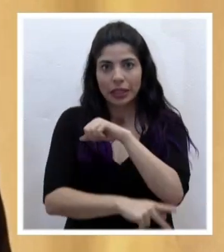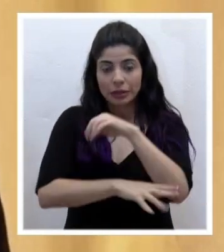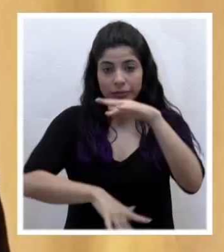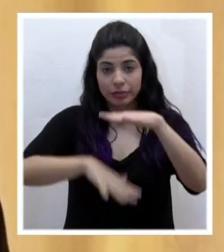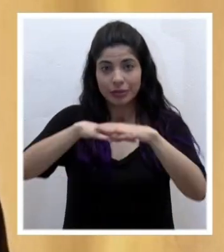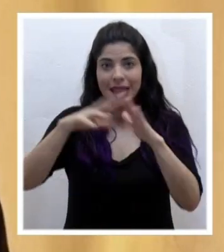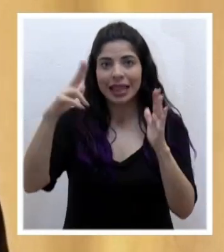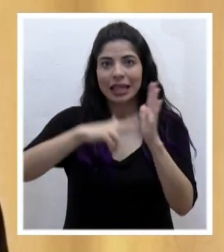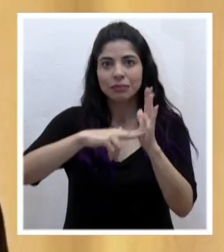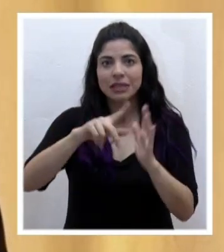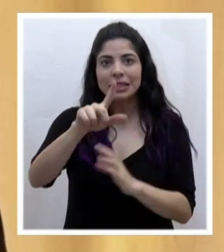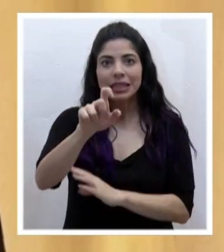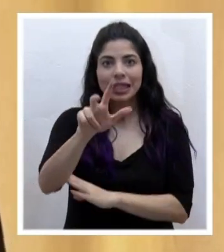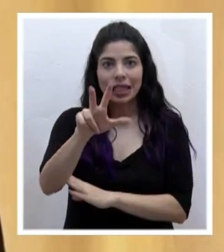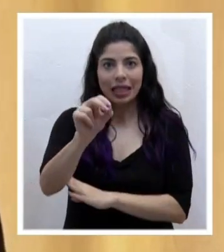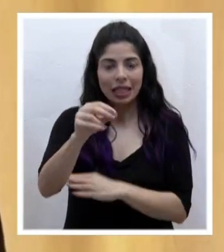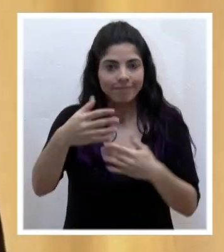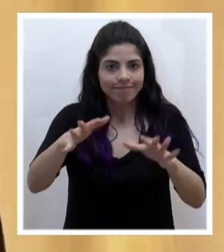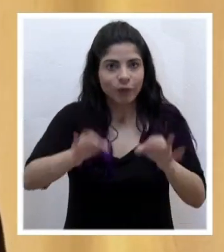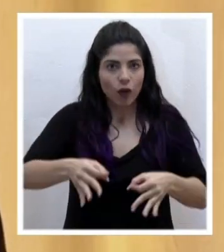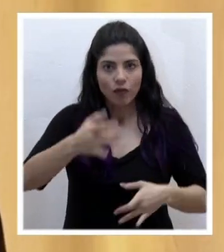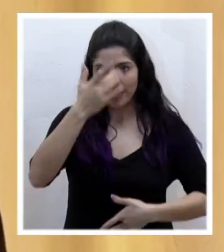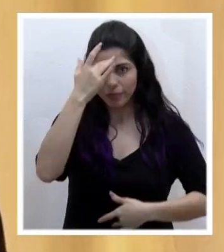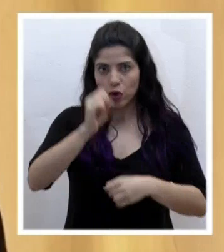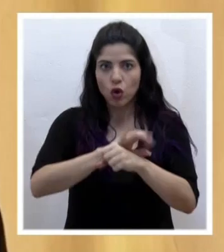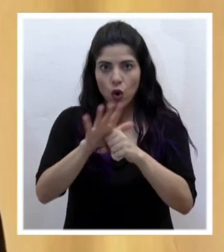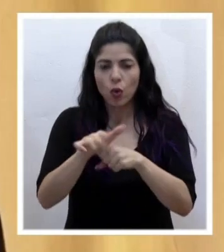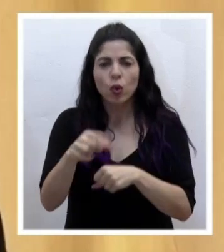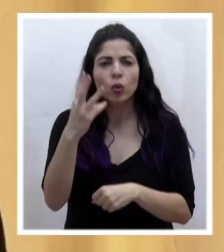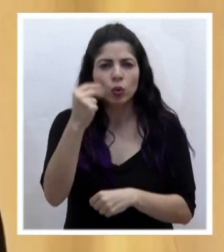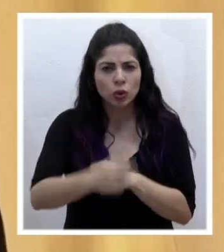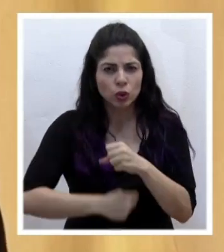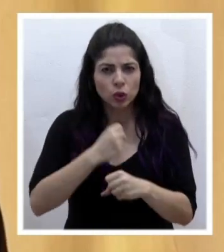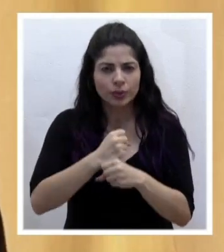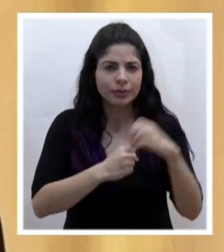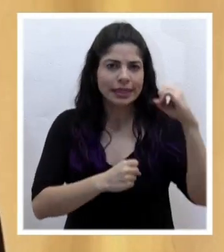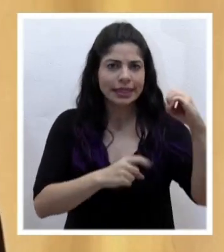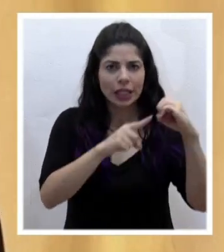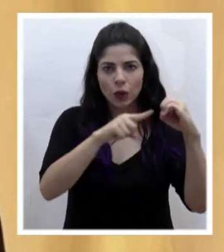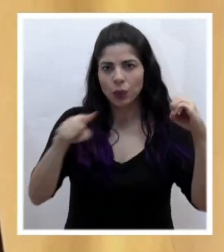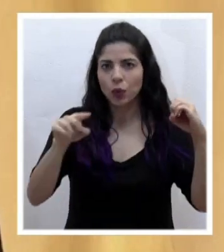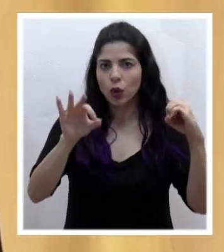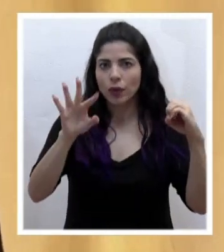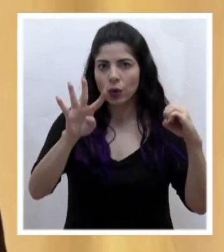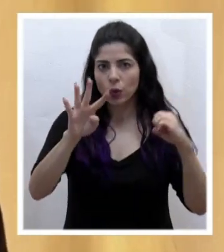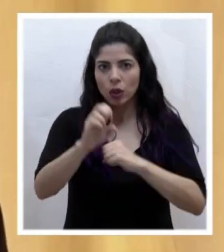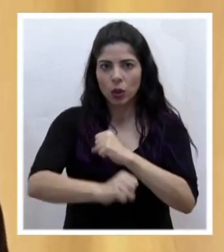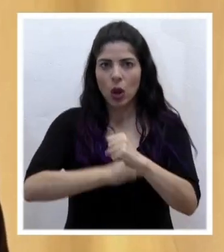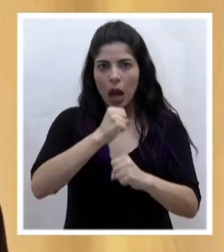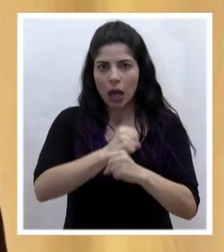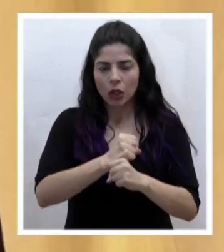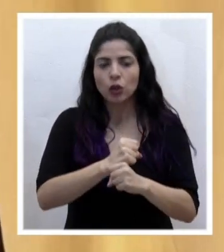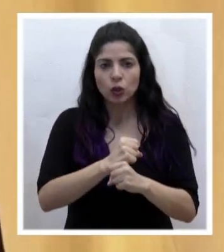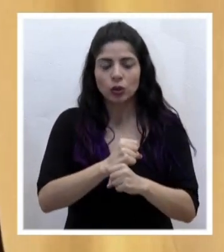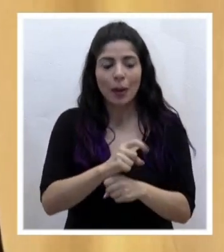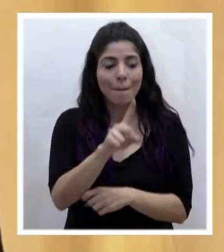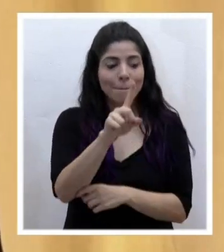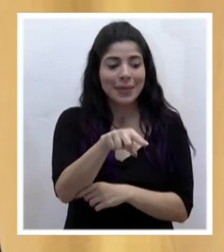de 3.130 casos confirmados, con un rango de edad de 0 a 94 años. Se trata